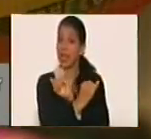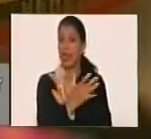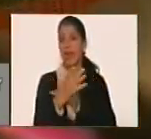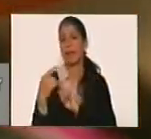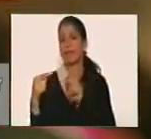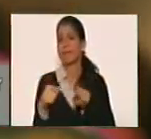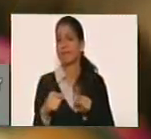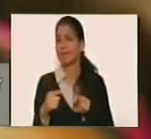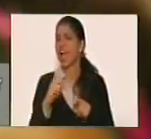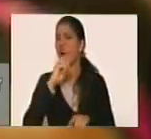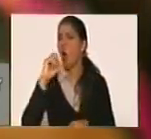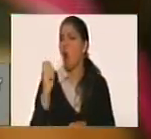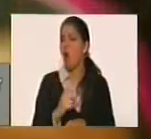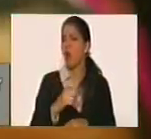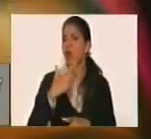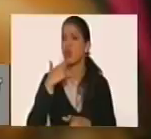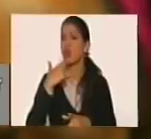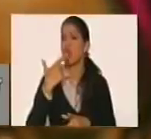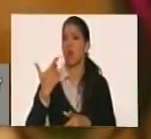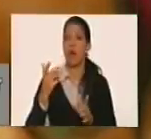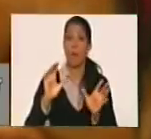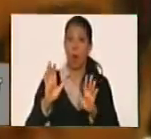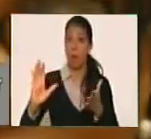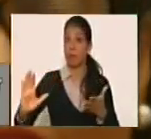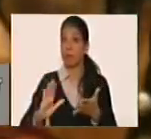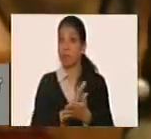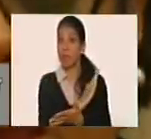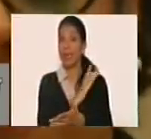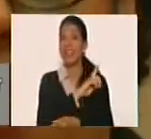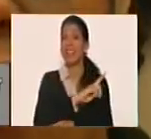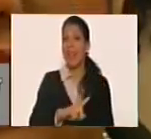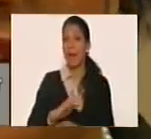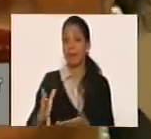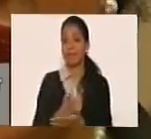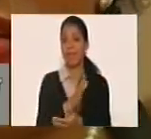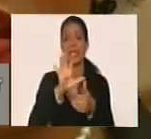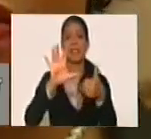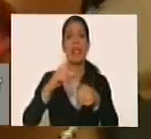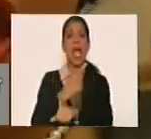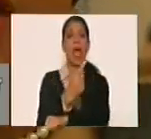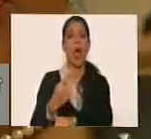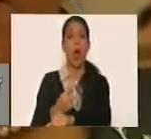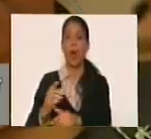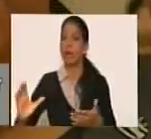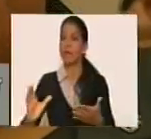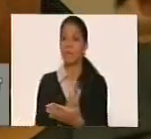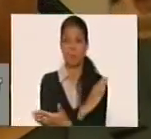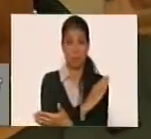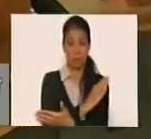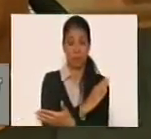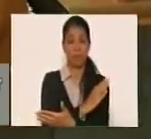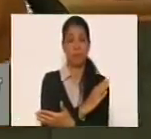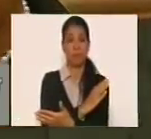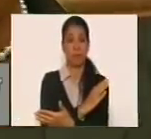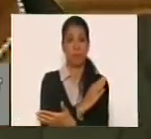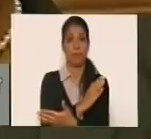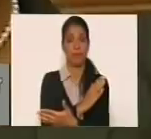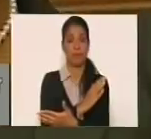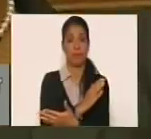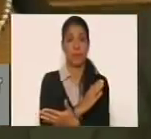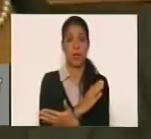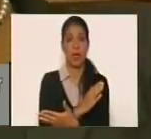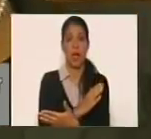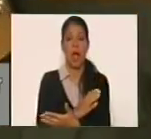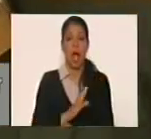este artículo no es retirada dentro de las 6 horas siguientes a su publicación, la